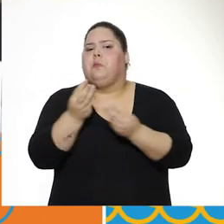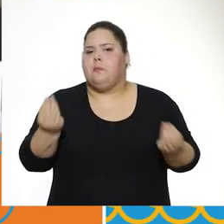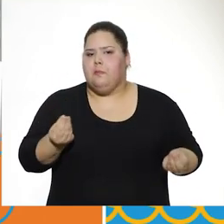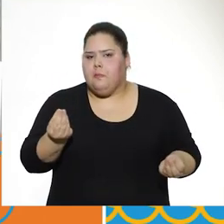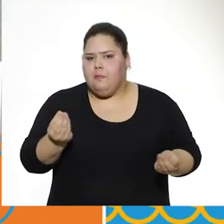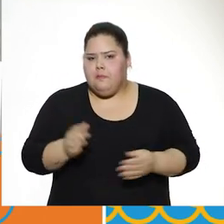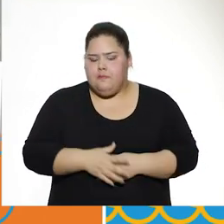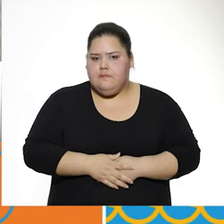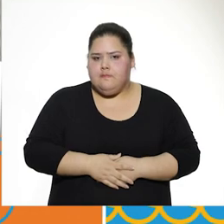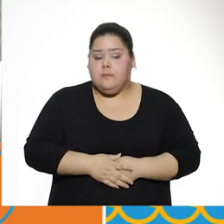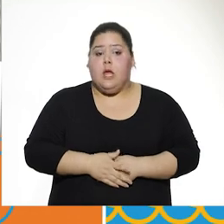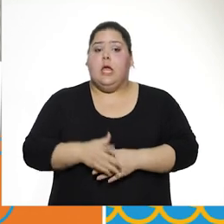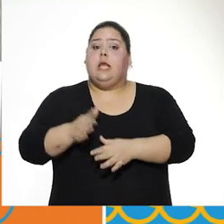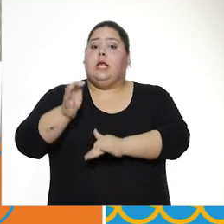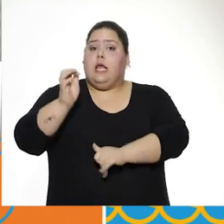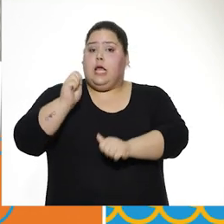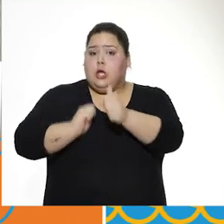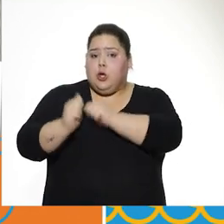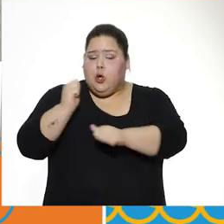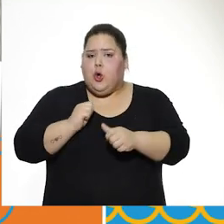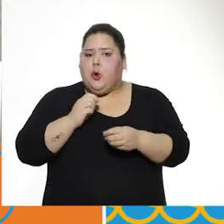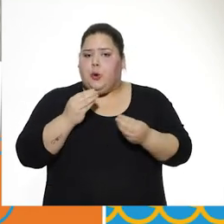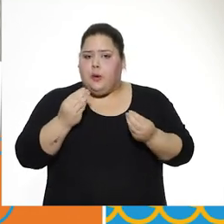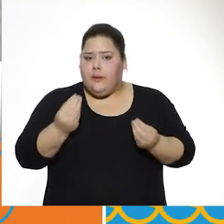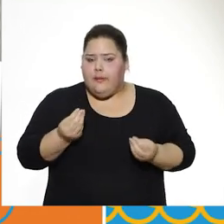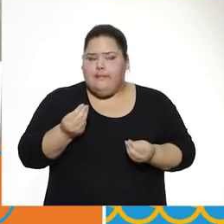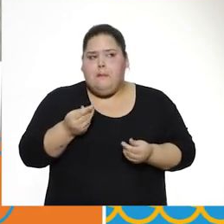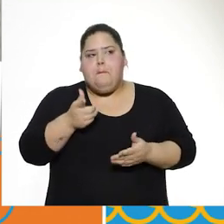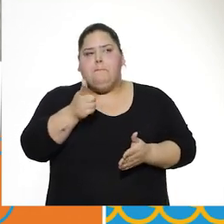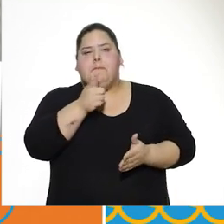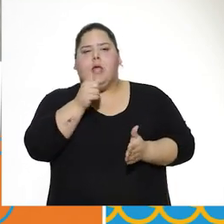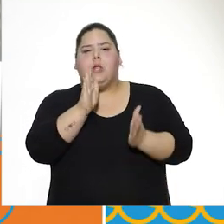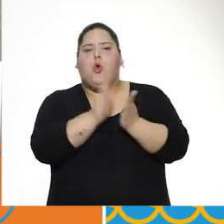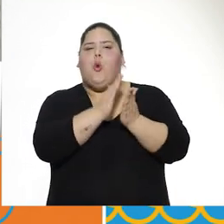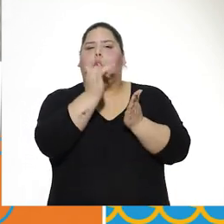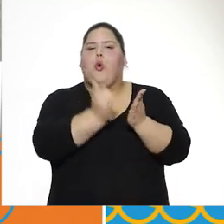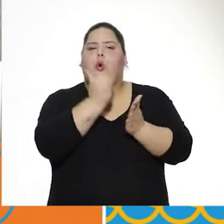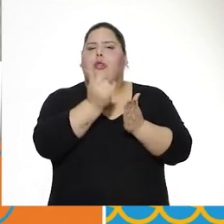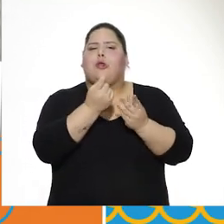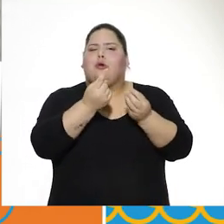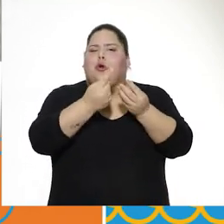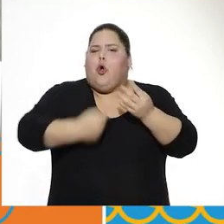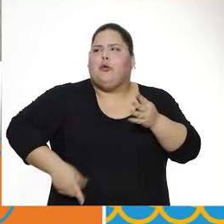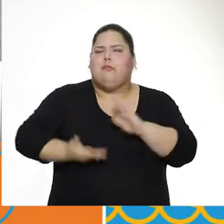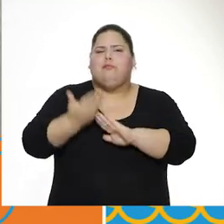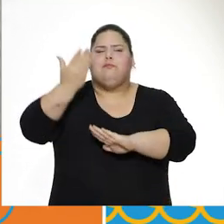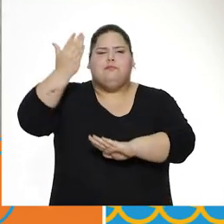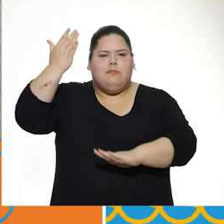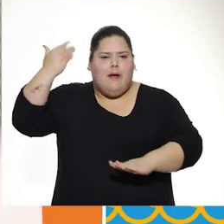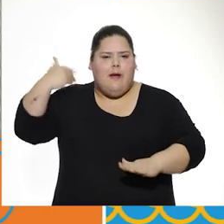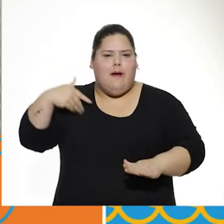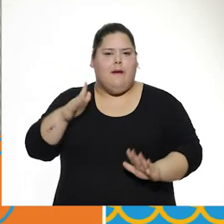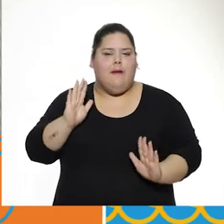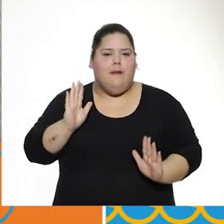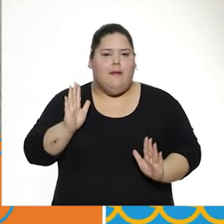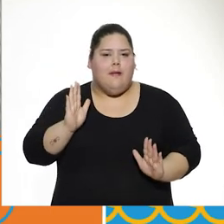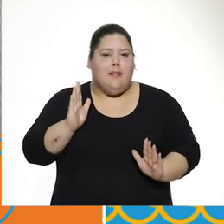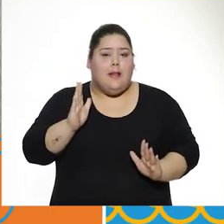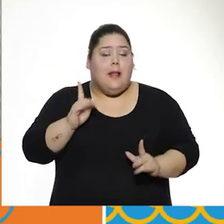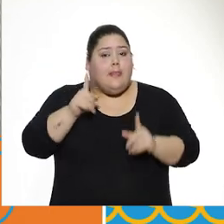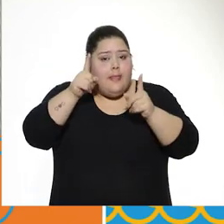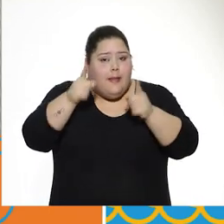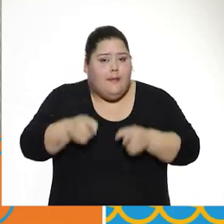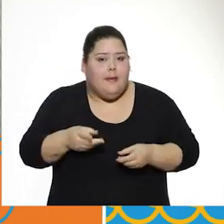historia? La historia es como un cuento de muchas cosas que pasaron.